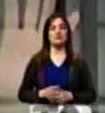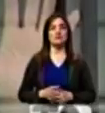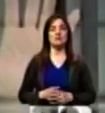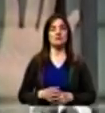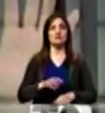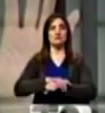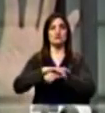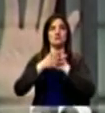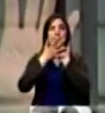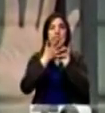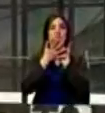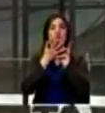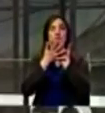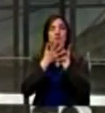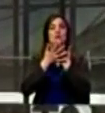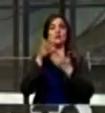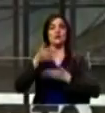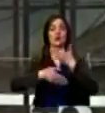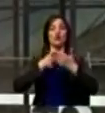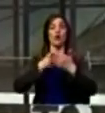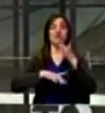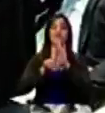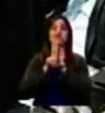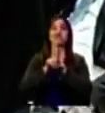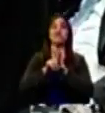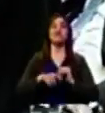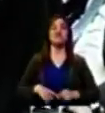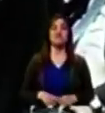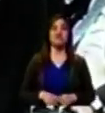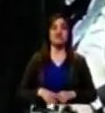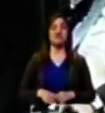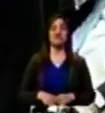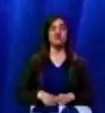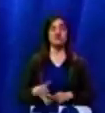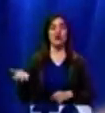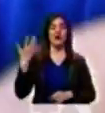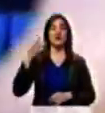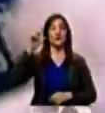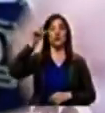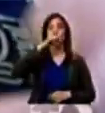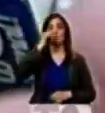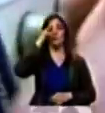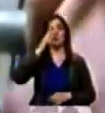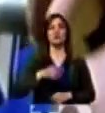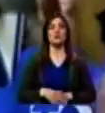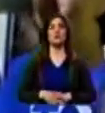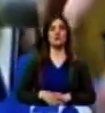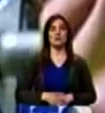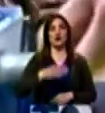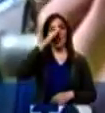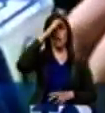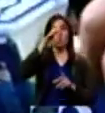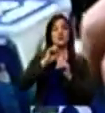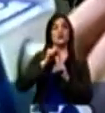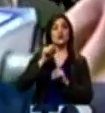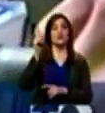Fue detenida y esto le significó un proceso legal cuesta arriba en tiempos de revolución. Los policías están en una situación muy difícil